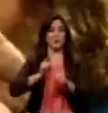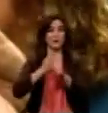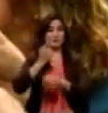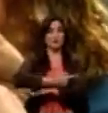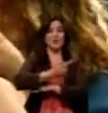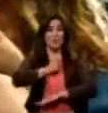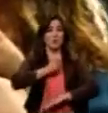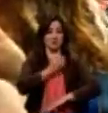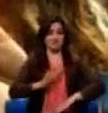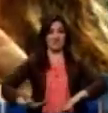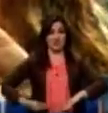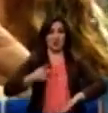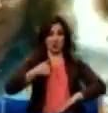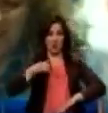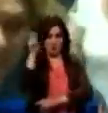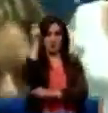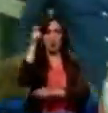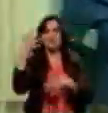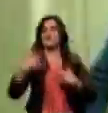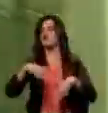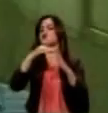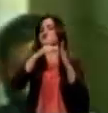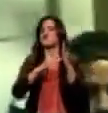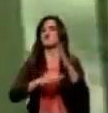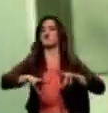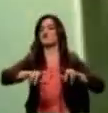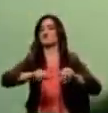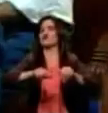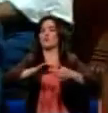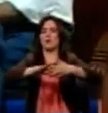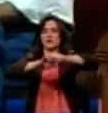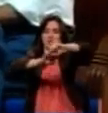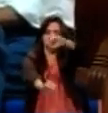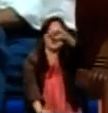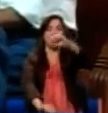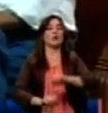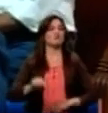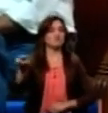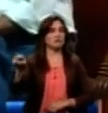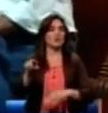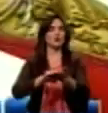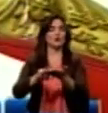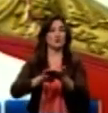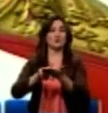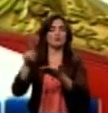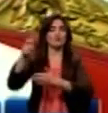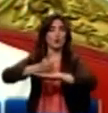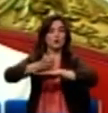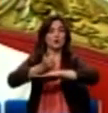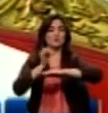Odebrecht. Completa, completita. Todo esto lo dijo este miércoles, día en que tuvo una reunión con el arzobispo de Guayaquil.